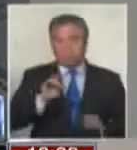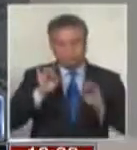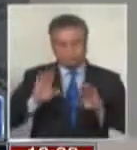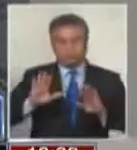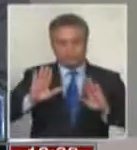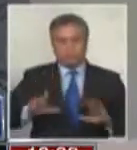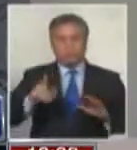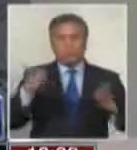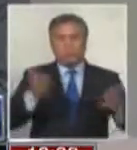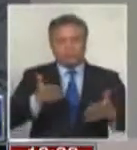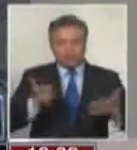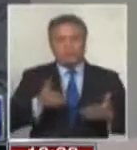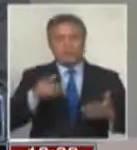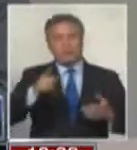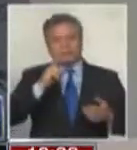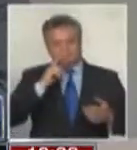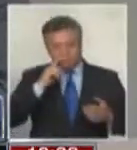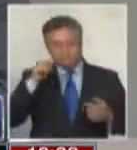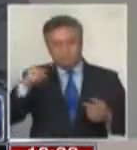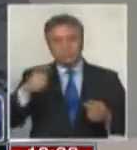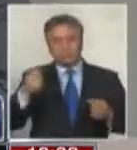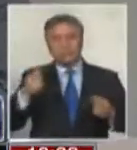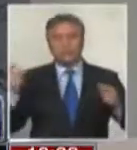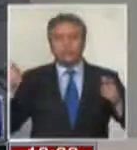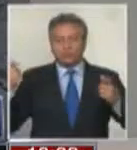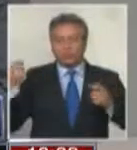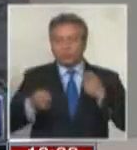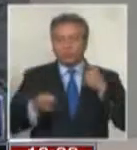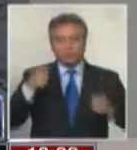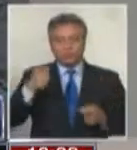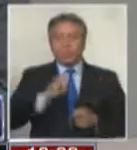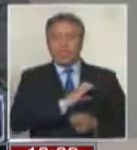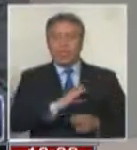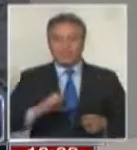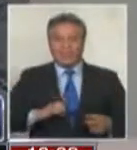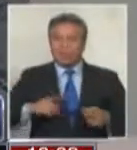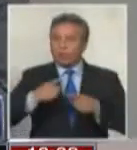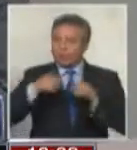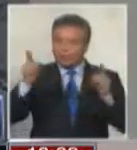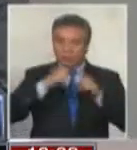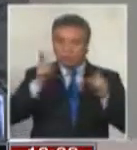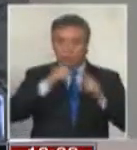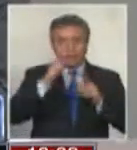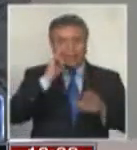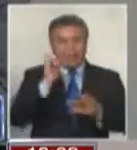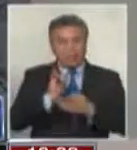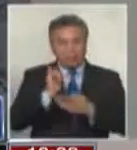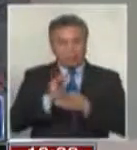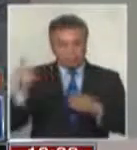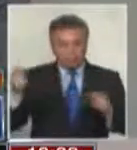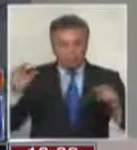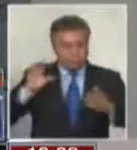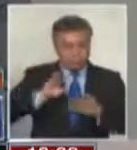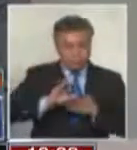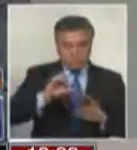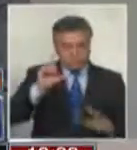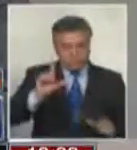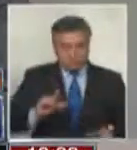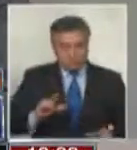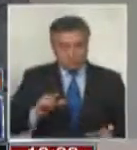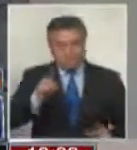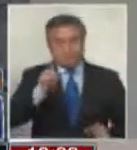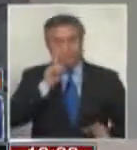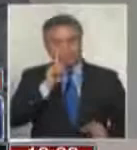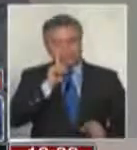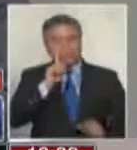los menores recursos que reciben las universidades del estado en relación a otras instituciones tiene muchísimo